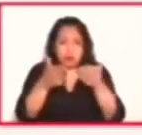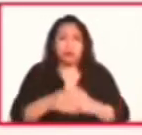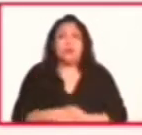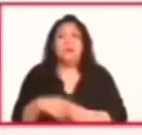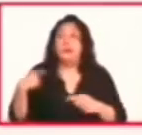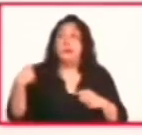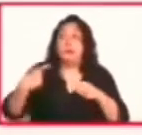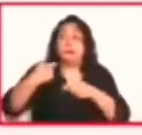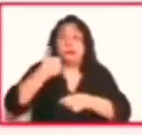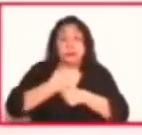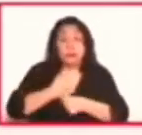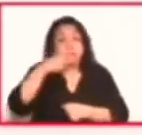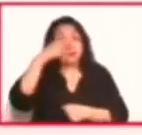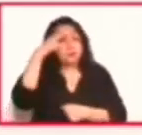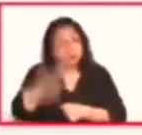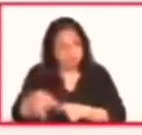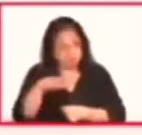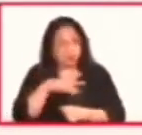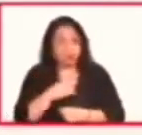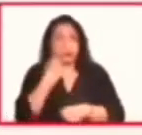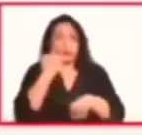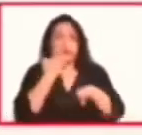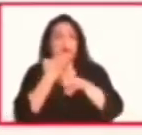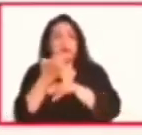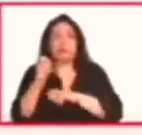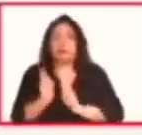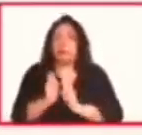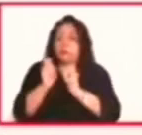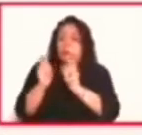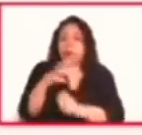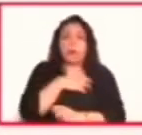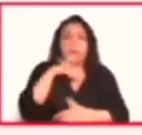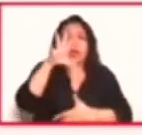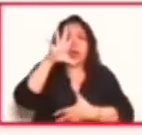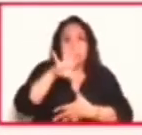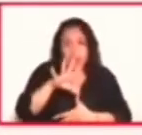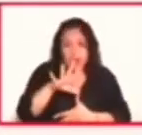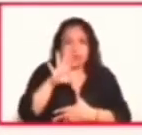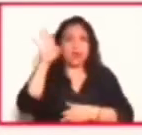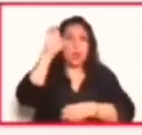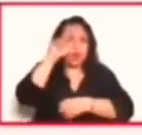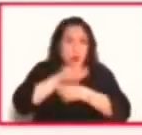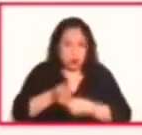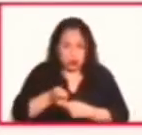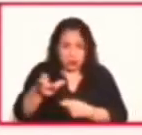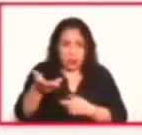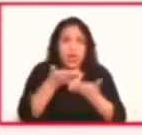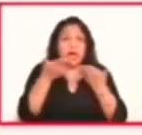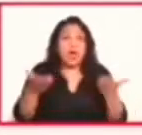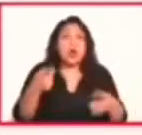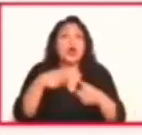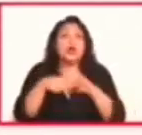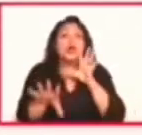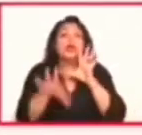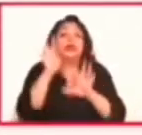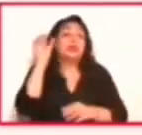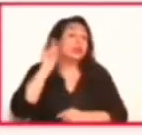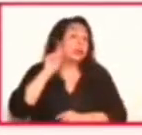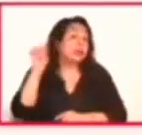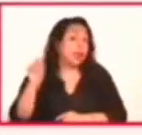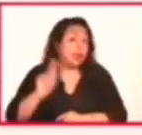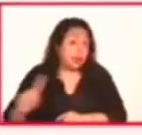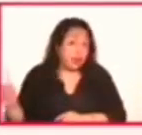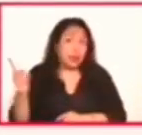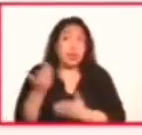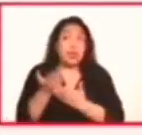Por sexta ocasión, México logra que uno de sus estados sea nombrado como capital americana de la cultura. En esta ocasión fue Zacatecas, quien en